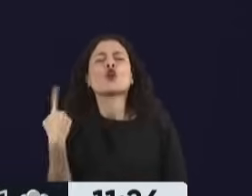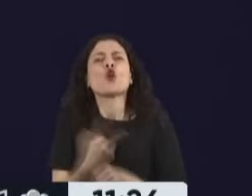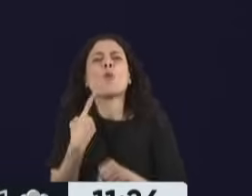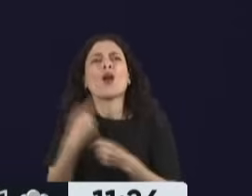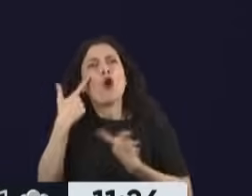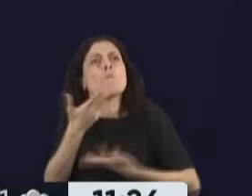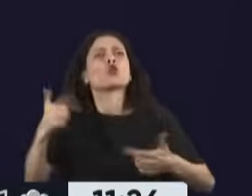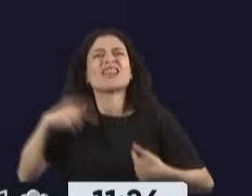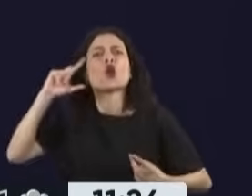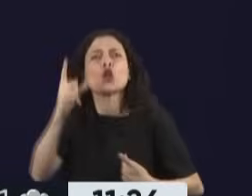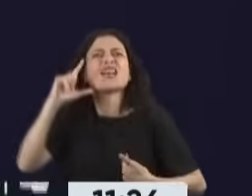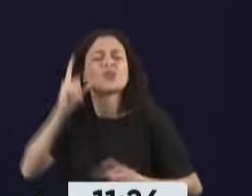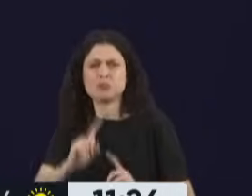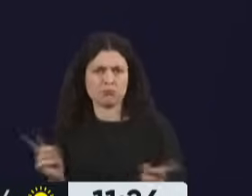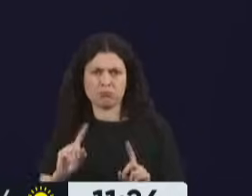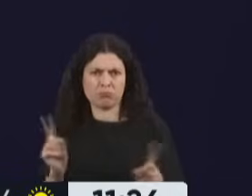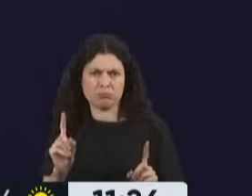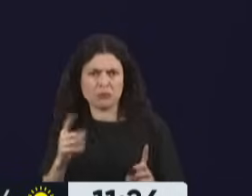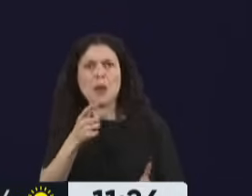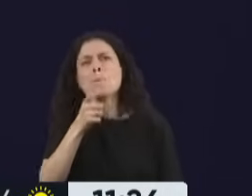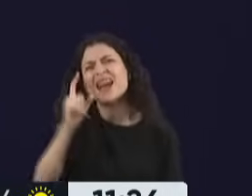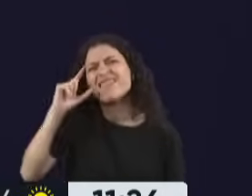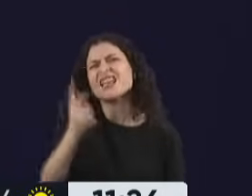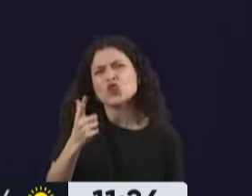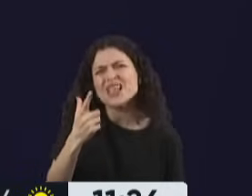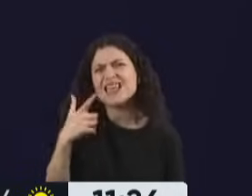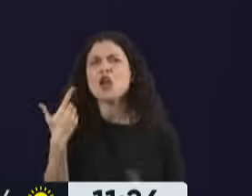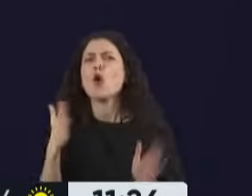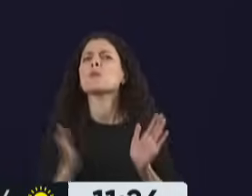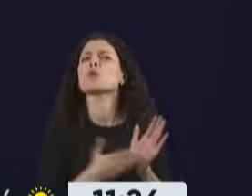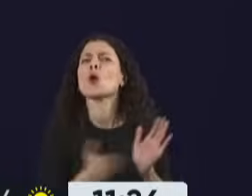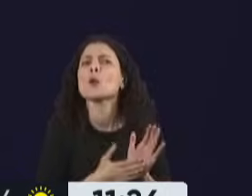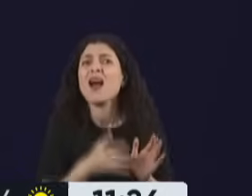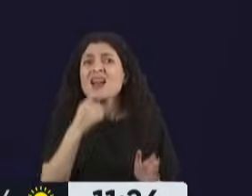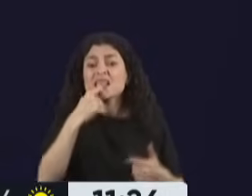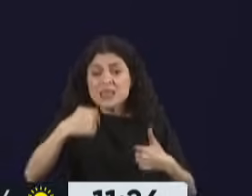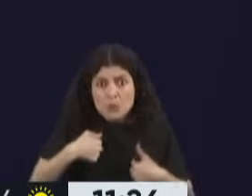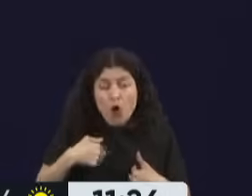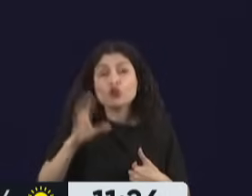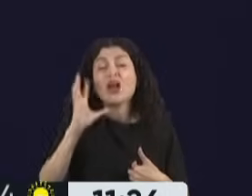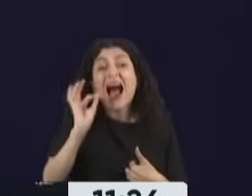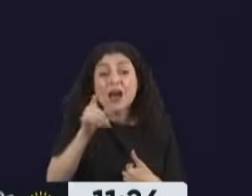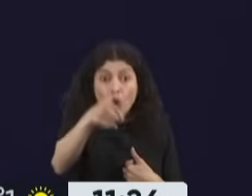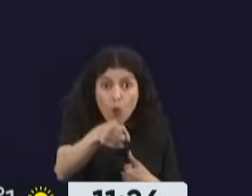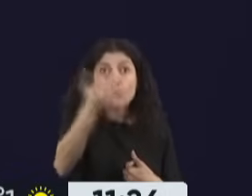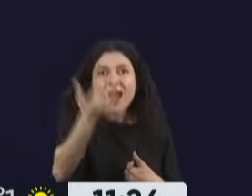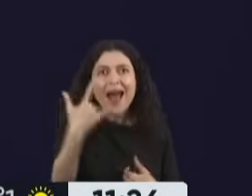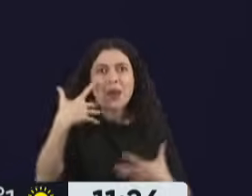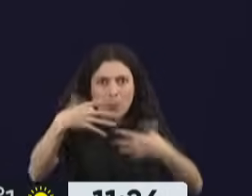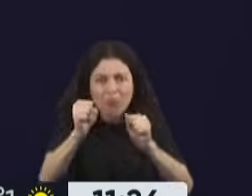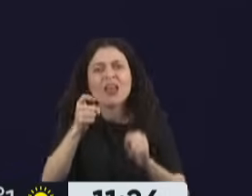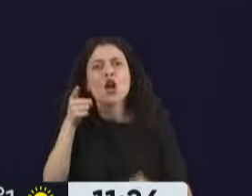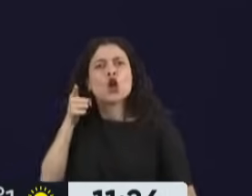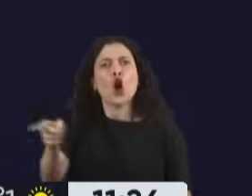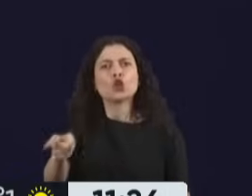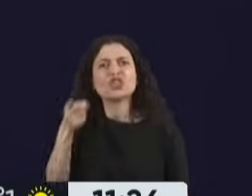un problema conceptual. La inocencia no se demuestra. En tal caso, si tenés algo de que acusarla a Petovelo,